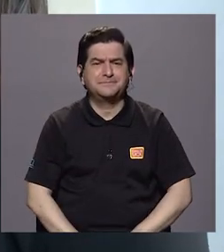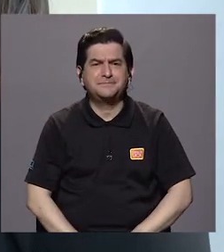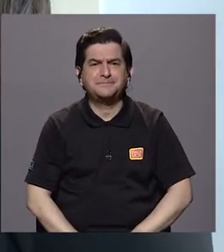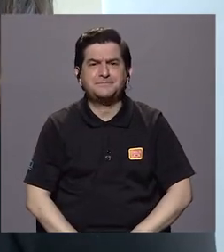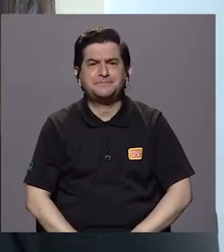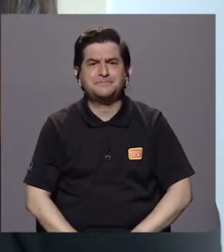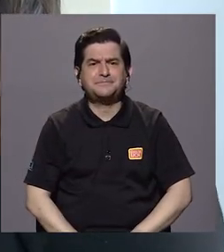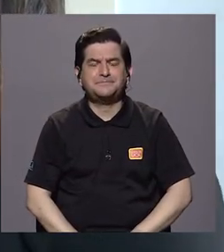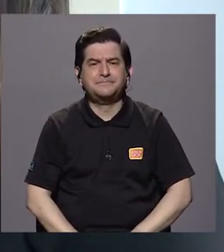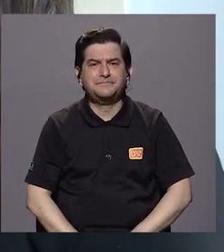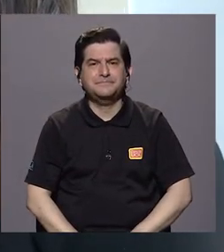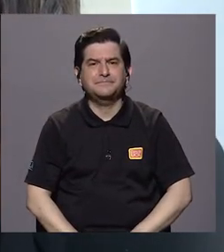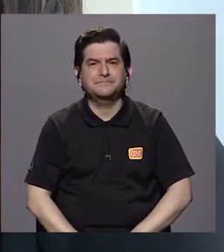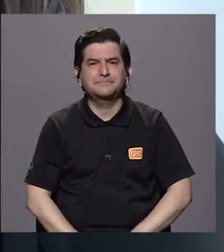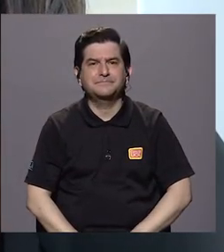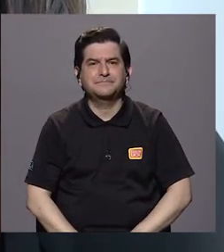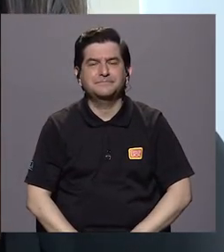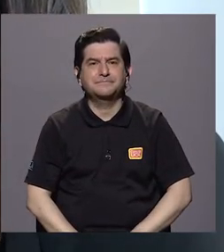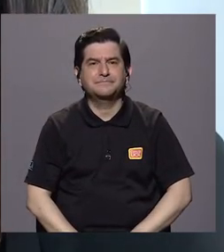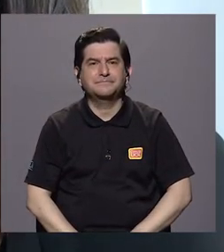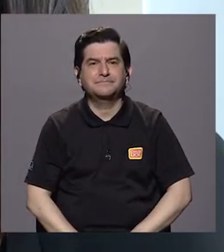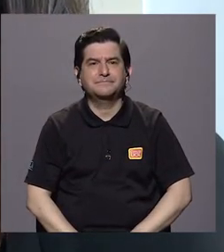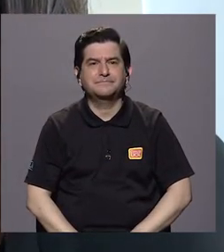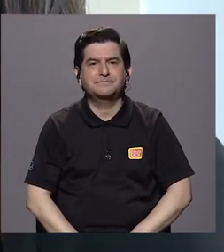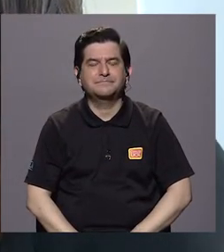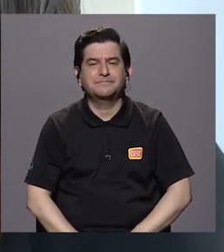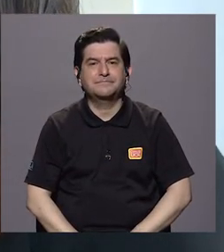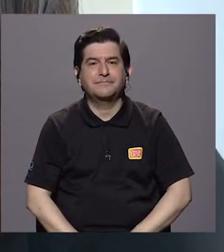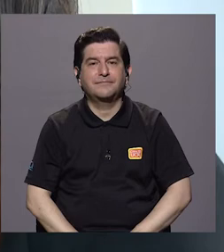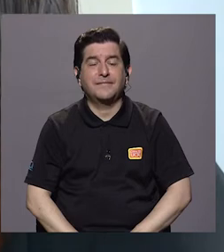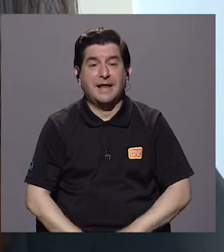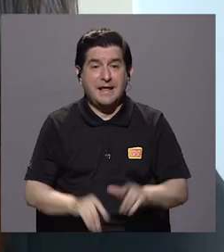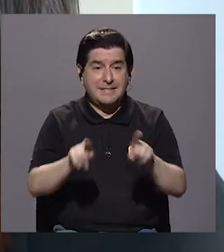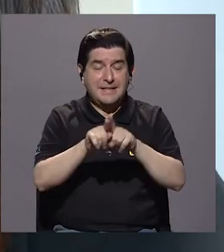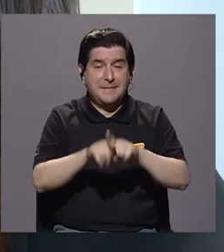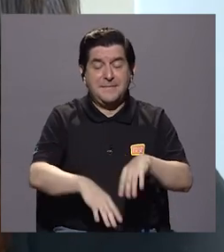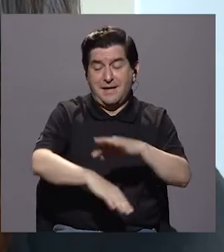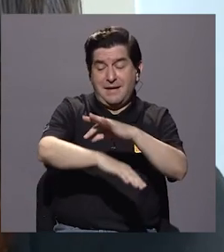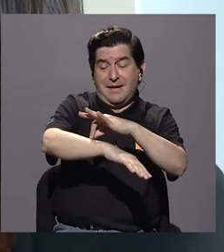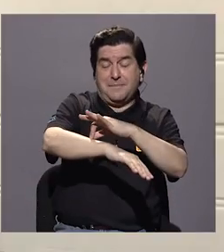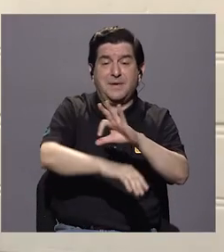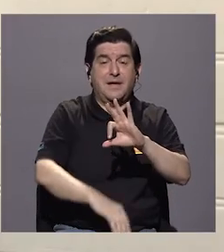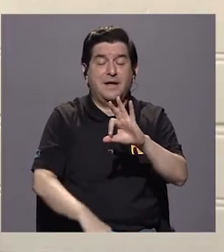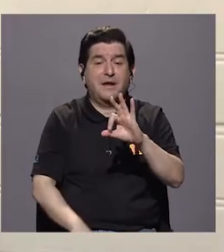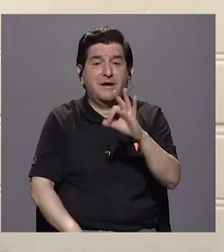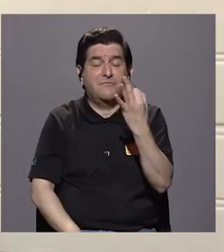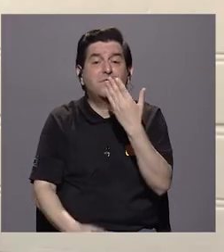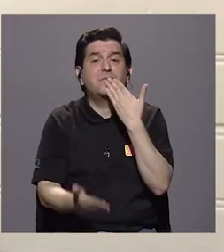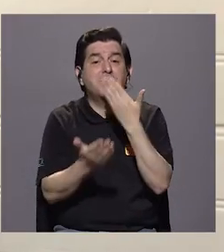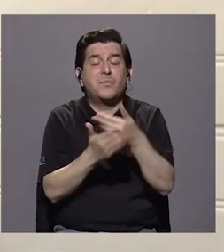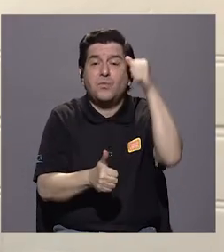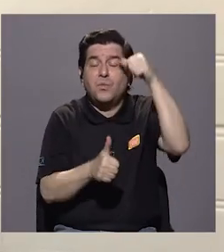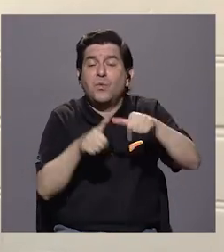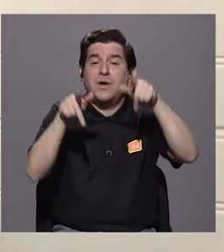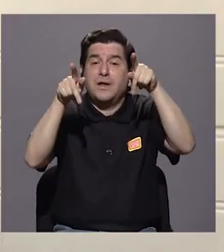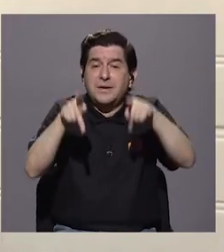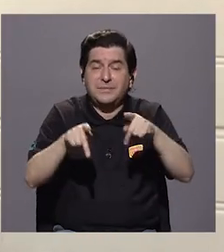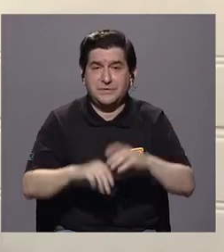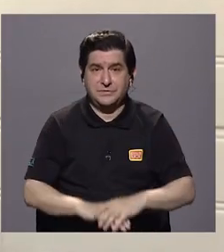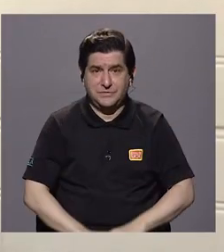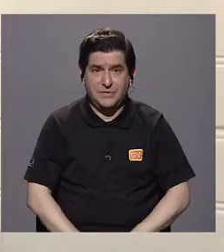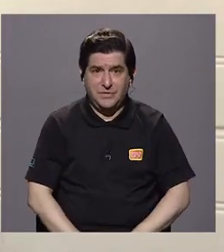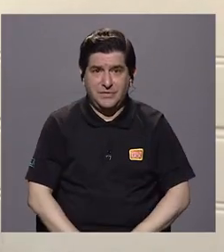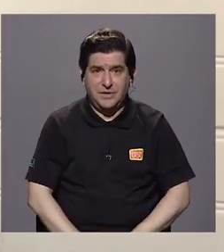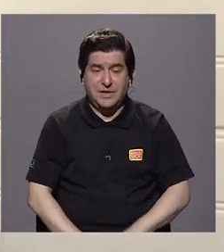Y... esta piel es una muy buena forma de recordarle a la gente que